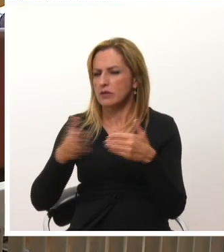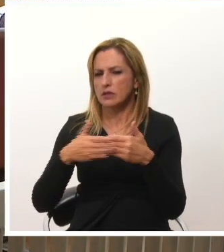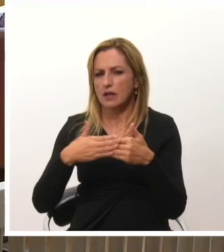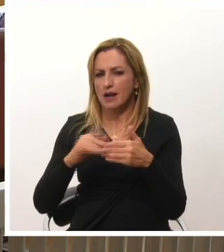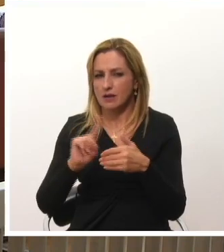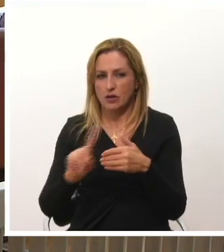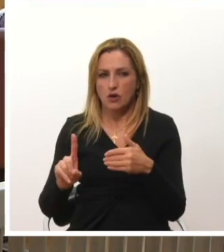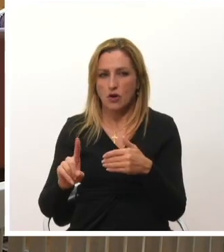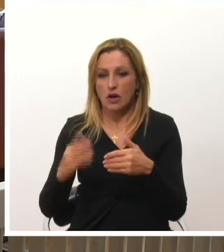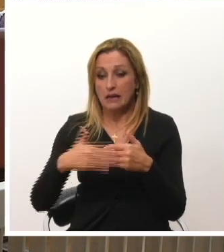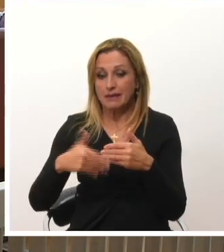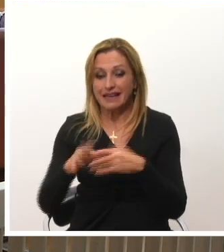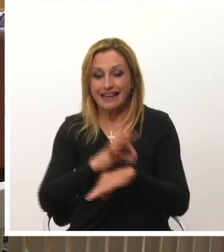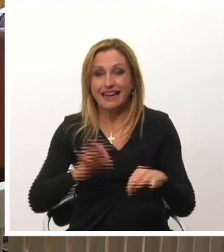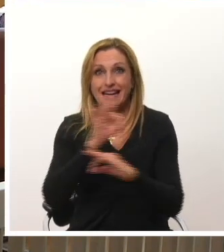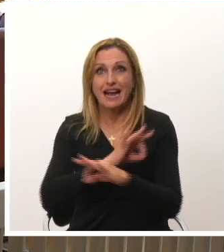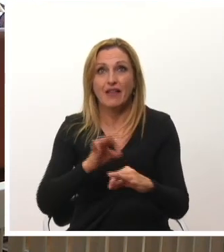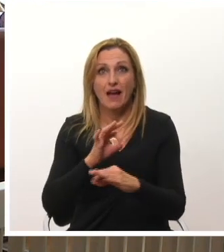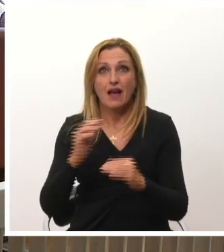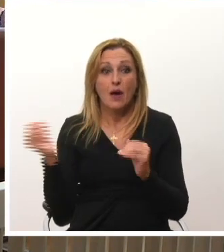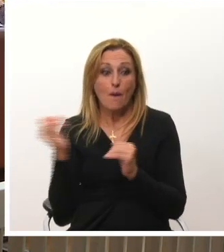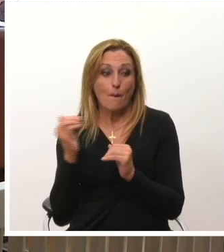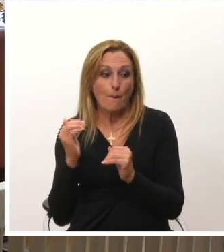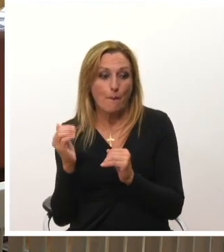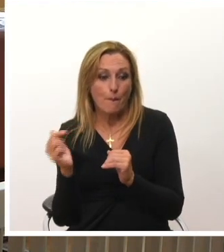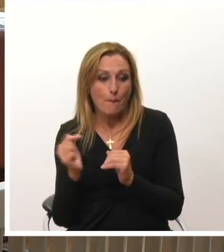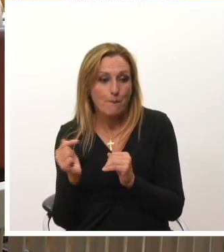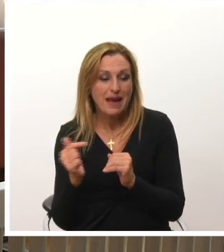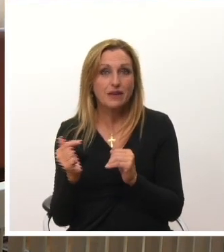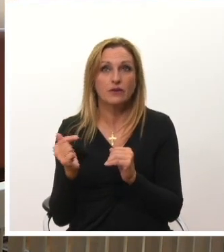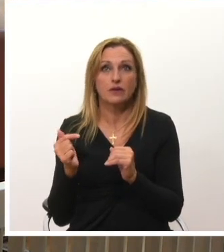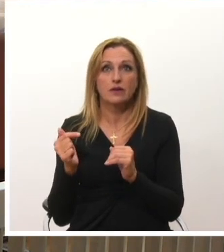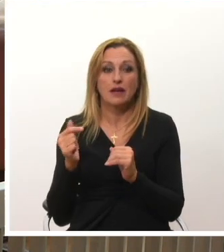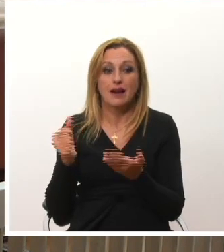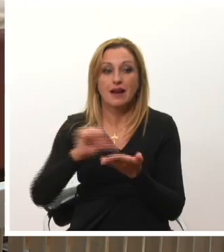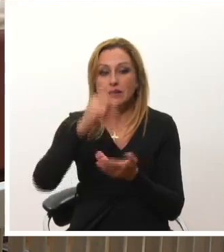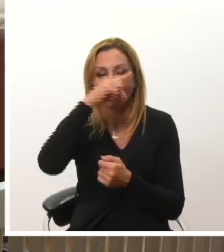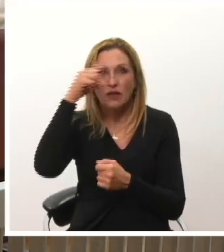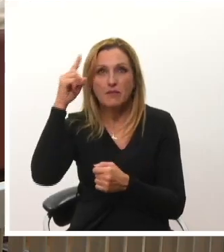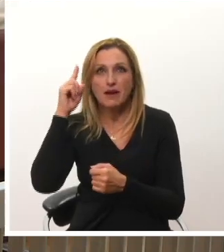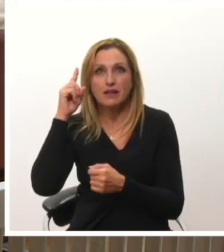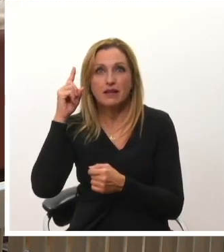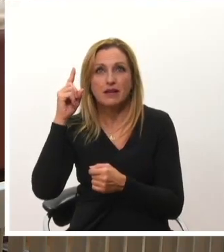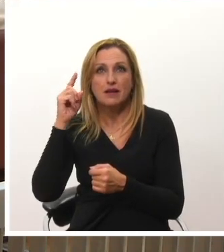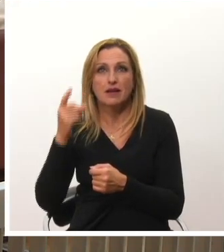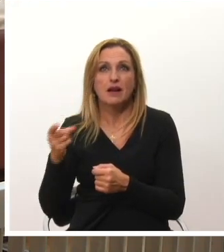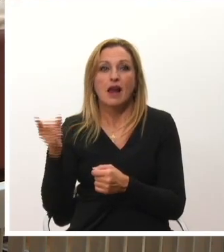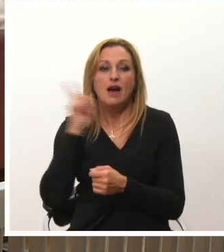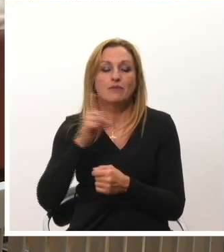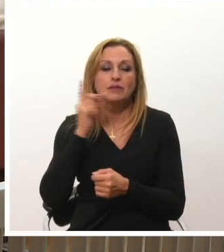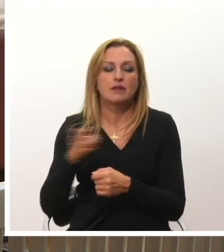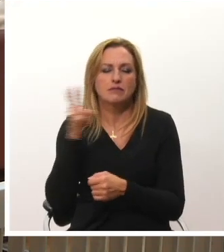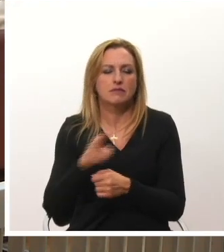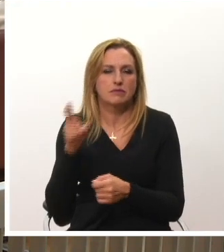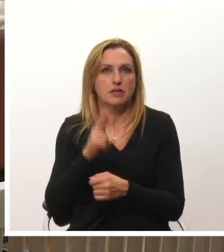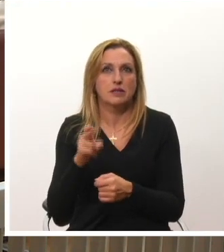nada no se limitó se limitó lo menos que en Madrid no vuelva es que ustedes creen que porque las mentiras lo repite no me haga así yo hablo con el tono que